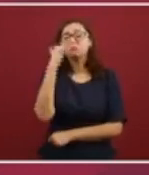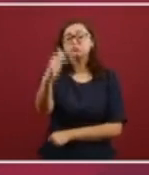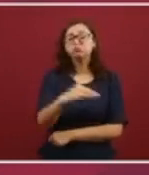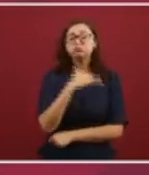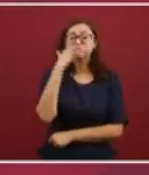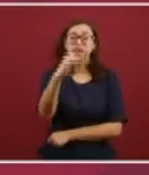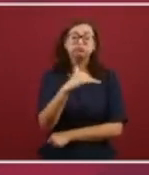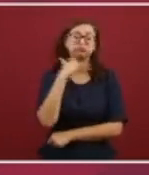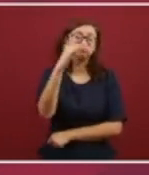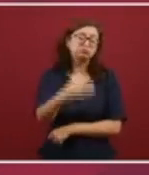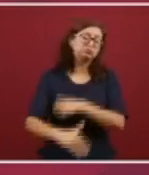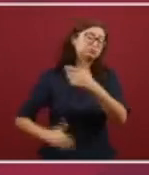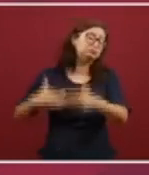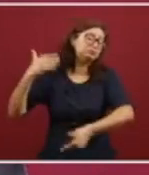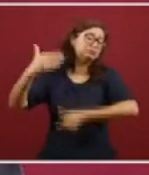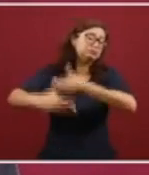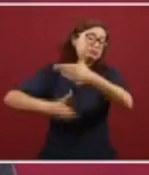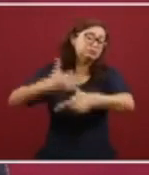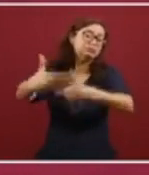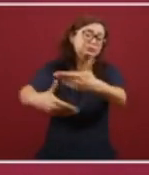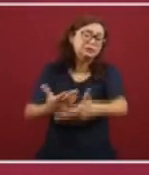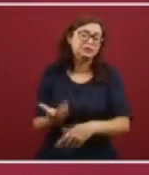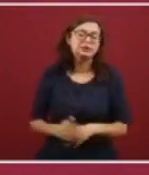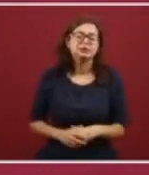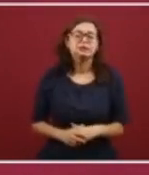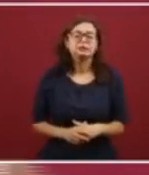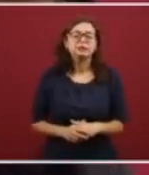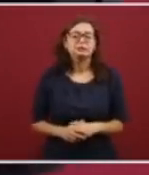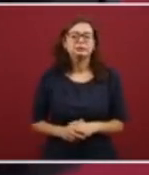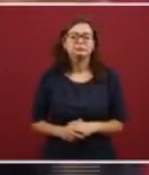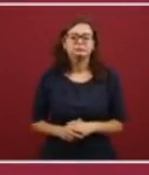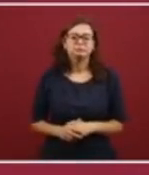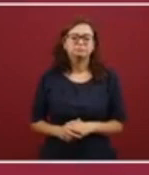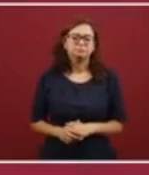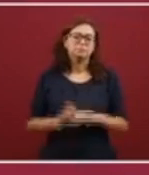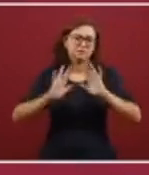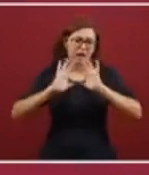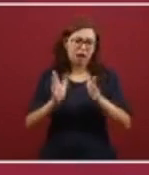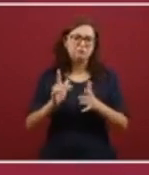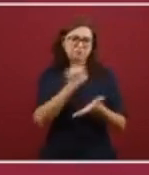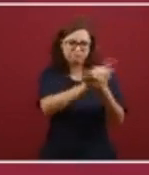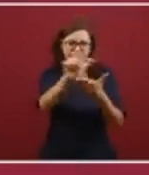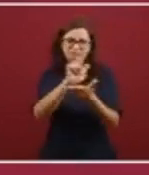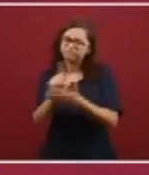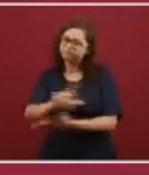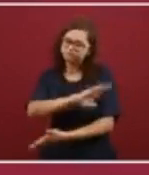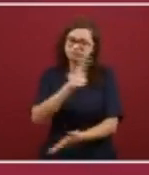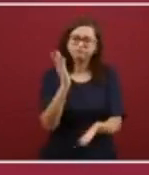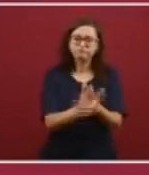décadas, siglos. Entonces, se está acabando con la corrupción